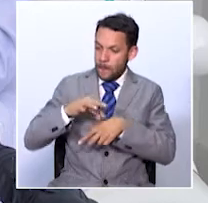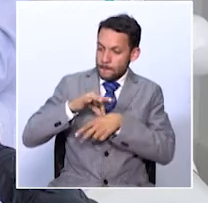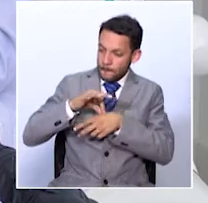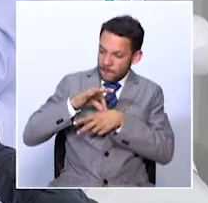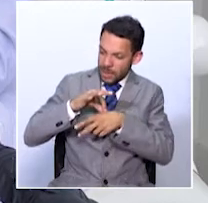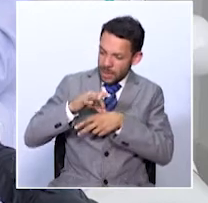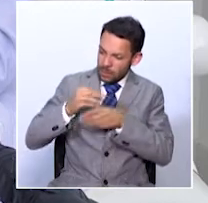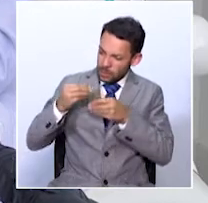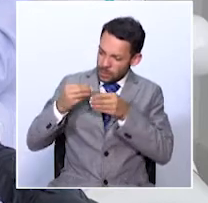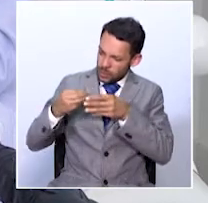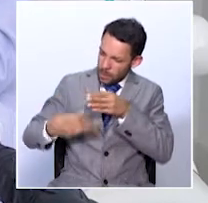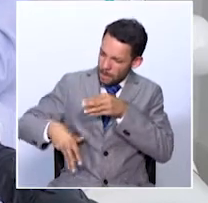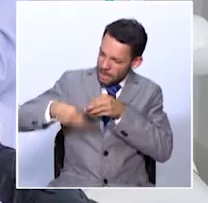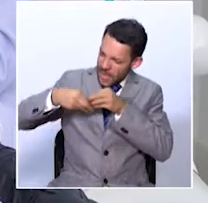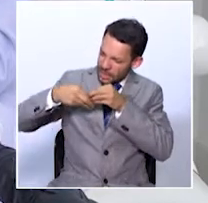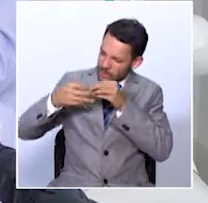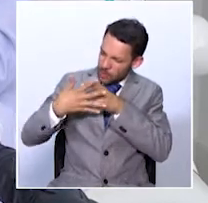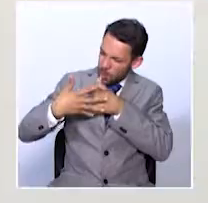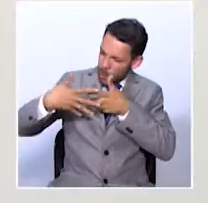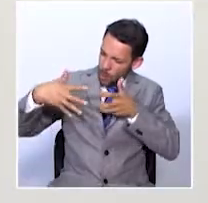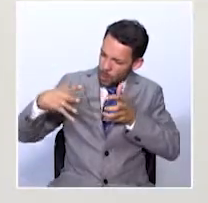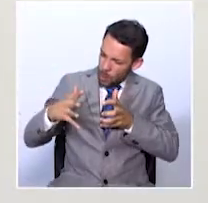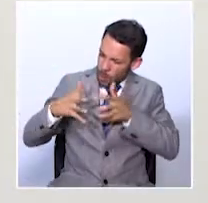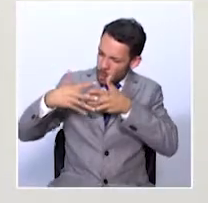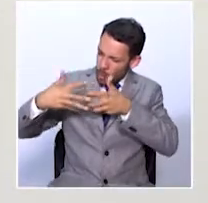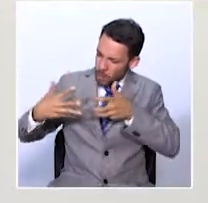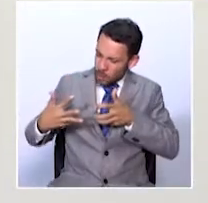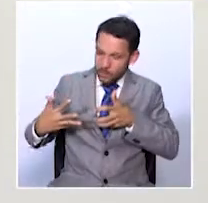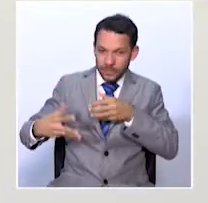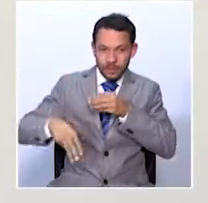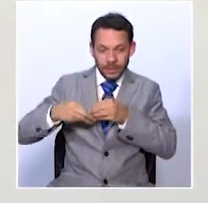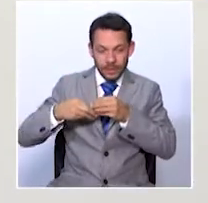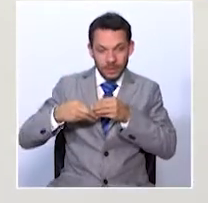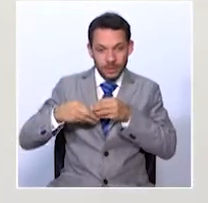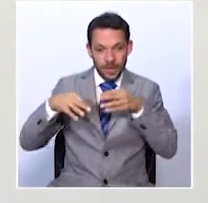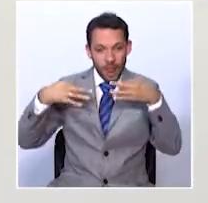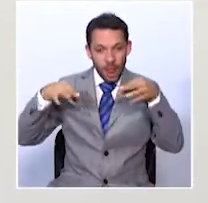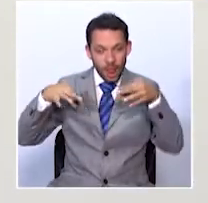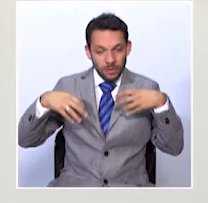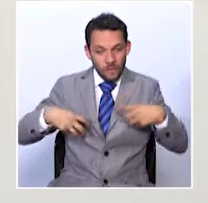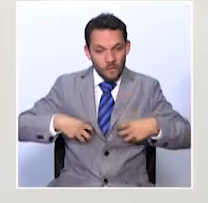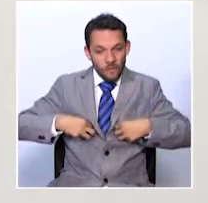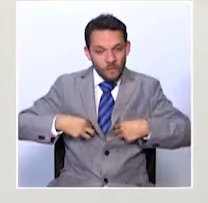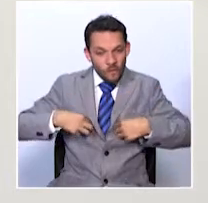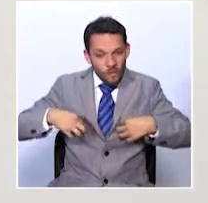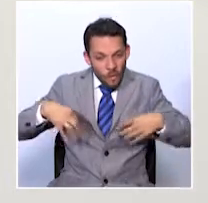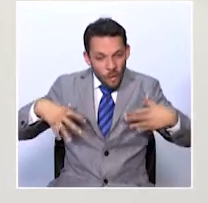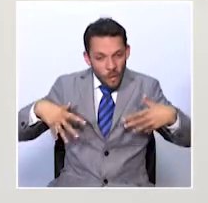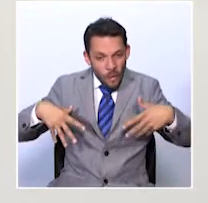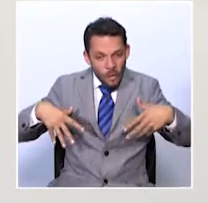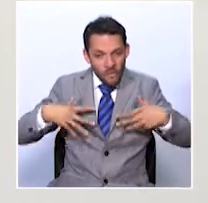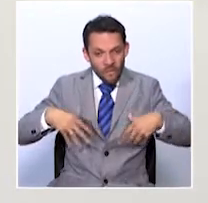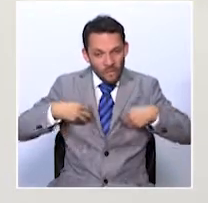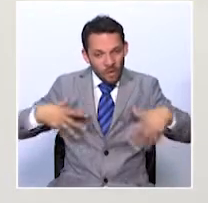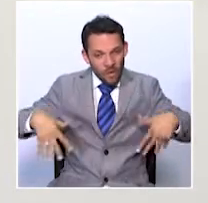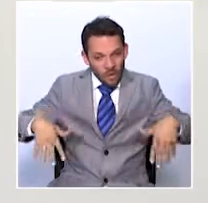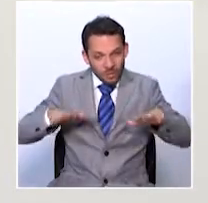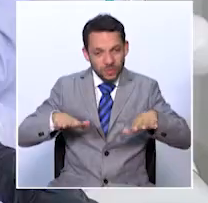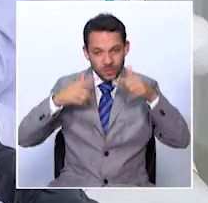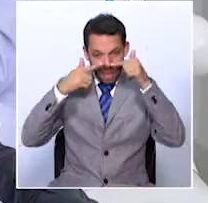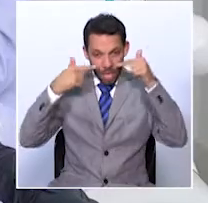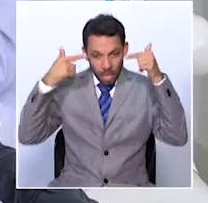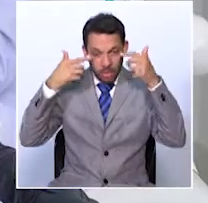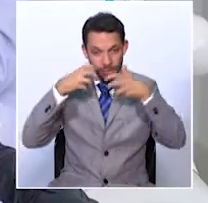¿Por qué decimos sobrante? Porque es esa piel que se volvió flojita, es una piel que perdió su